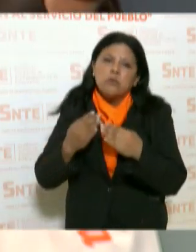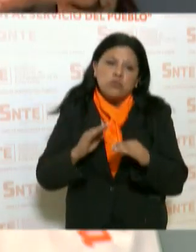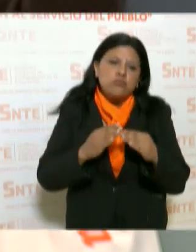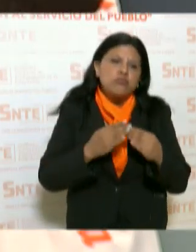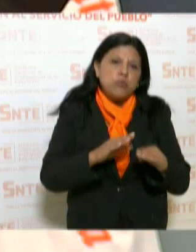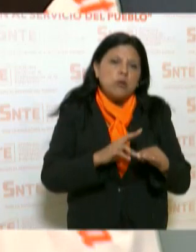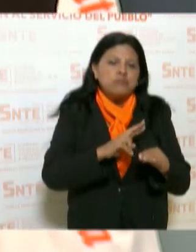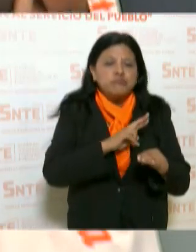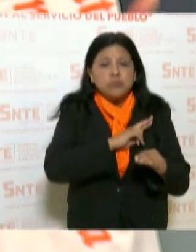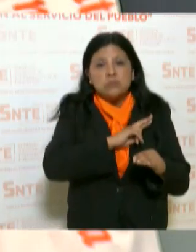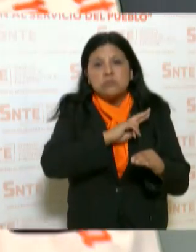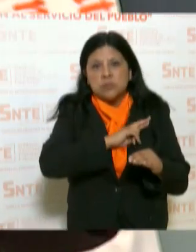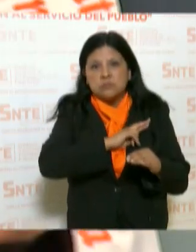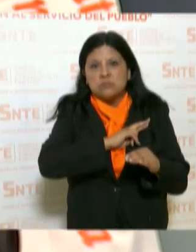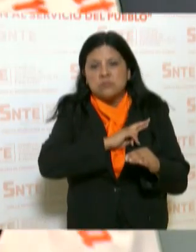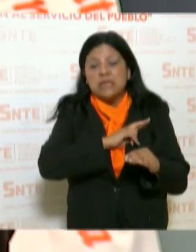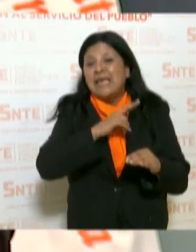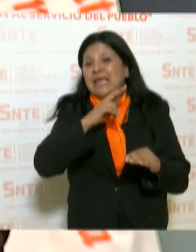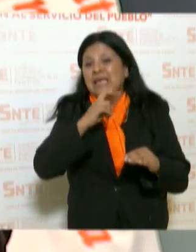privatizaron las pensiones.